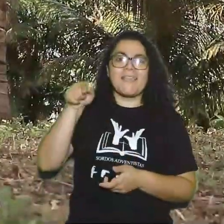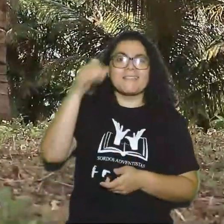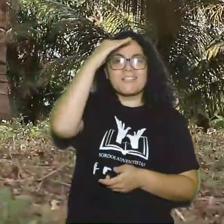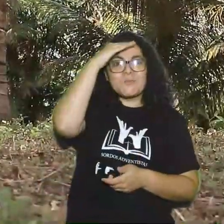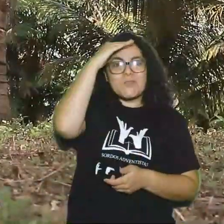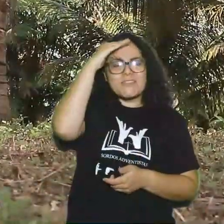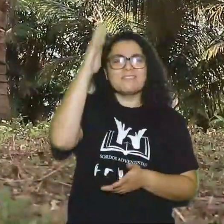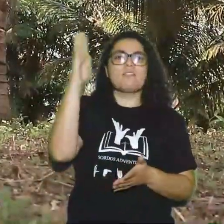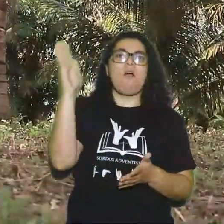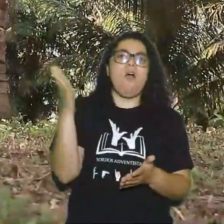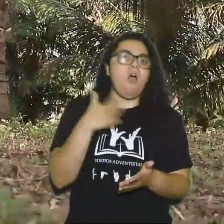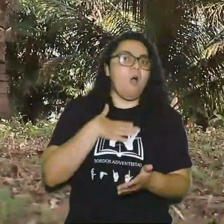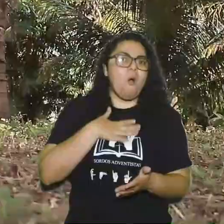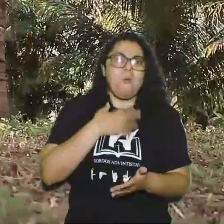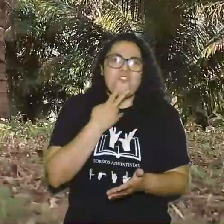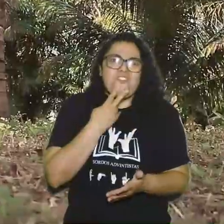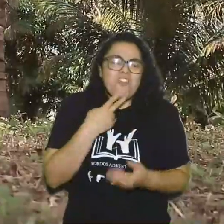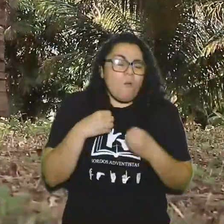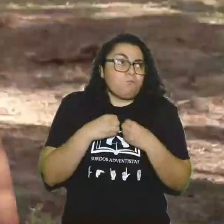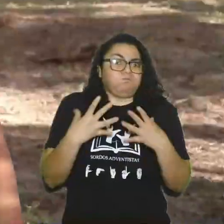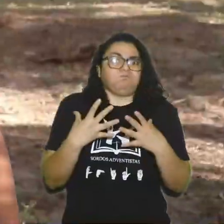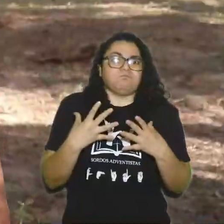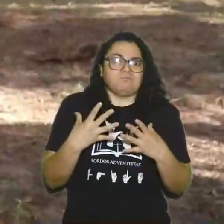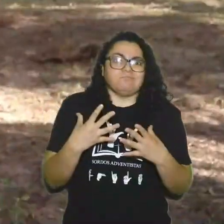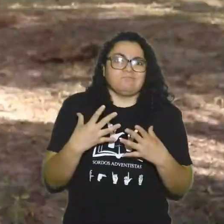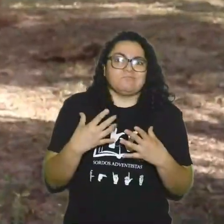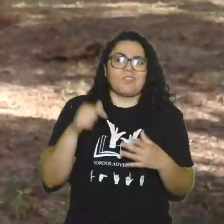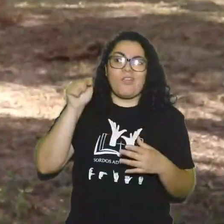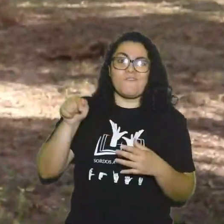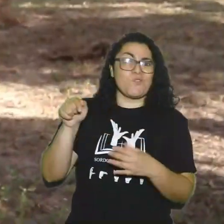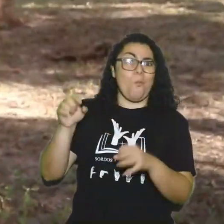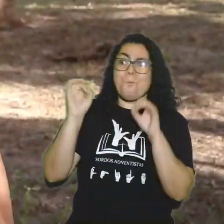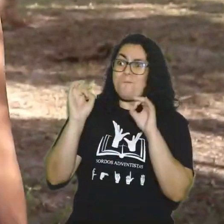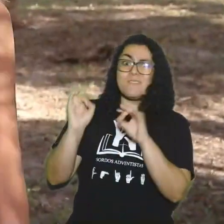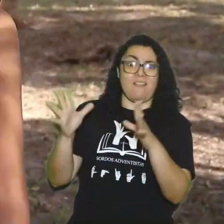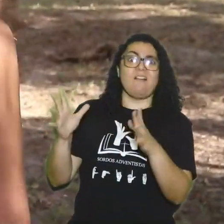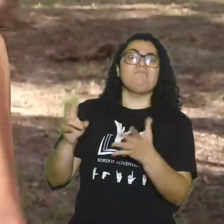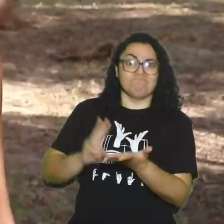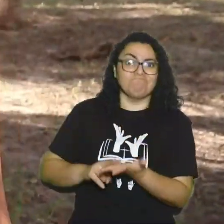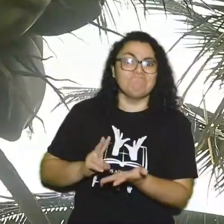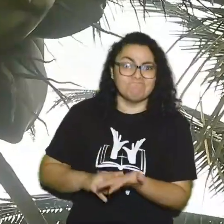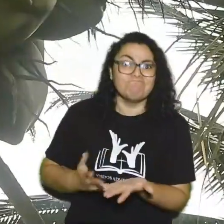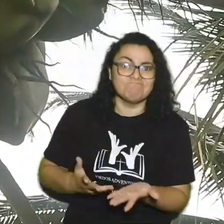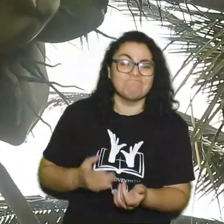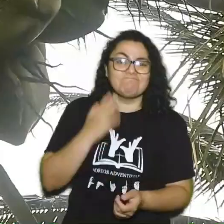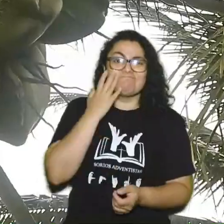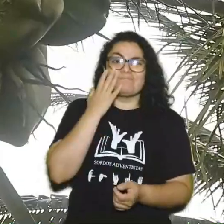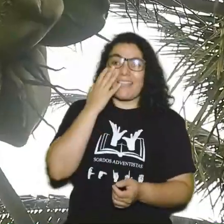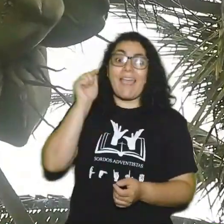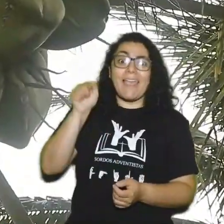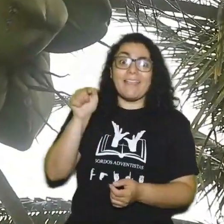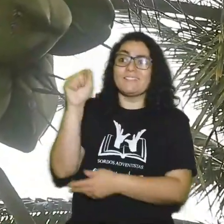Aquella experiencia marcó mi vida para siempre y yo presencié un verdadero milagro.